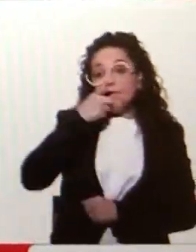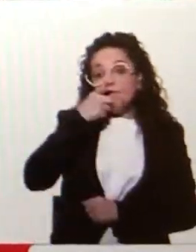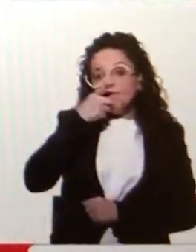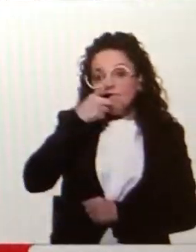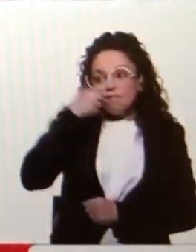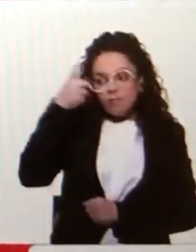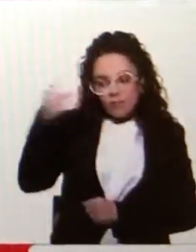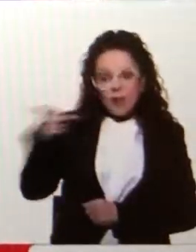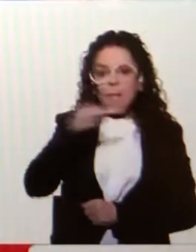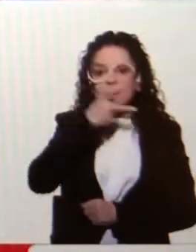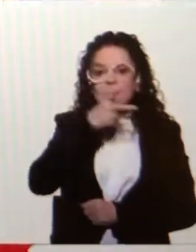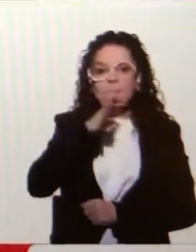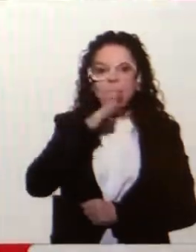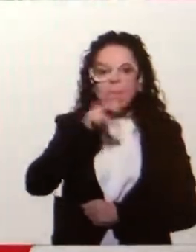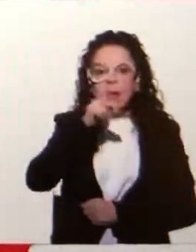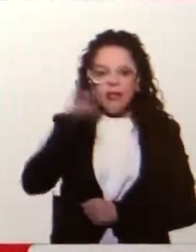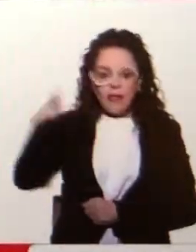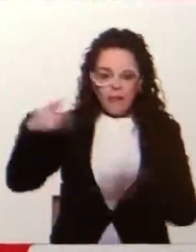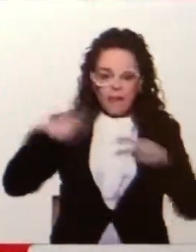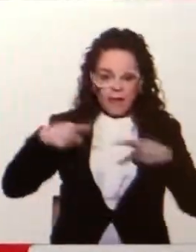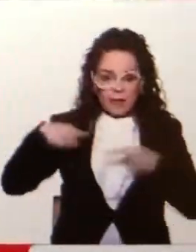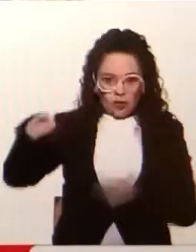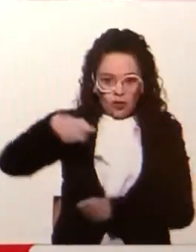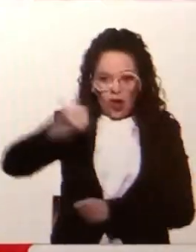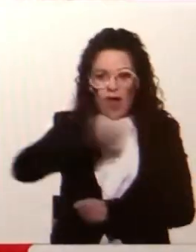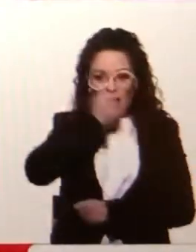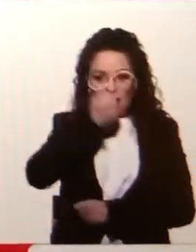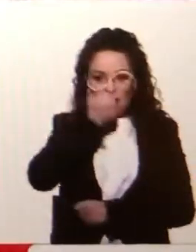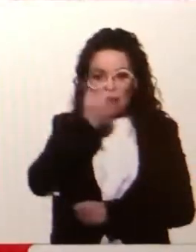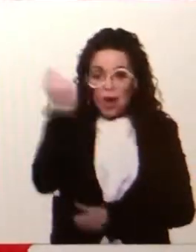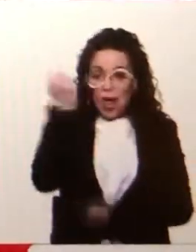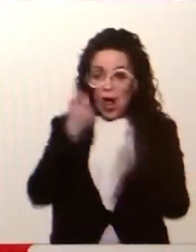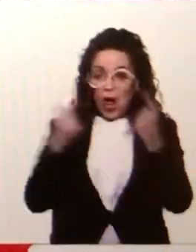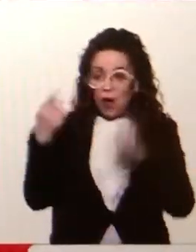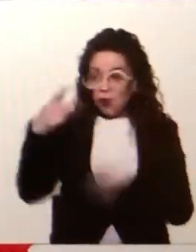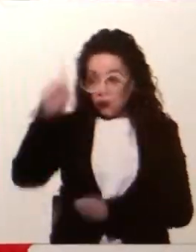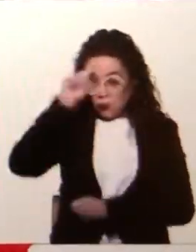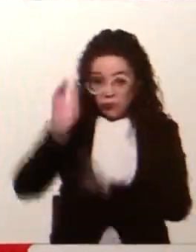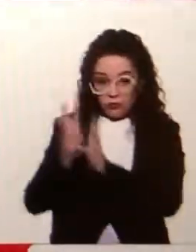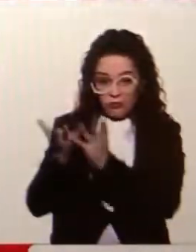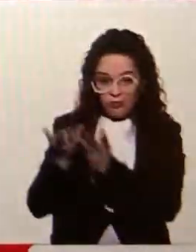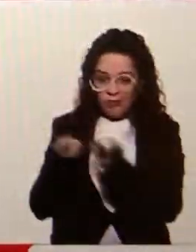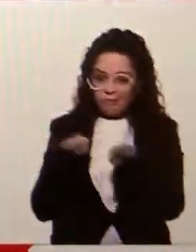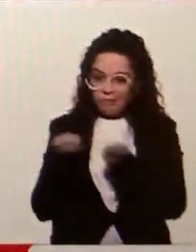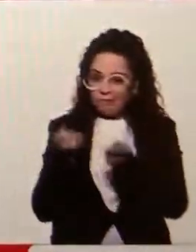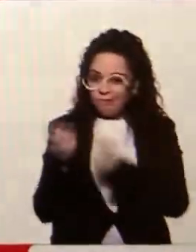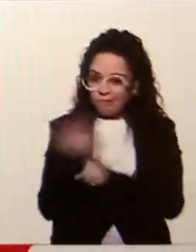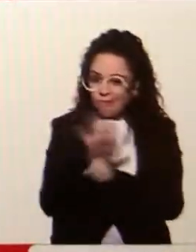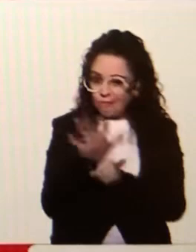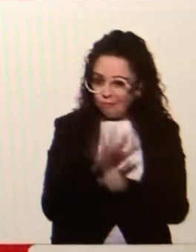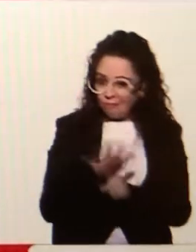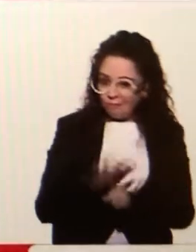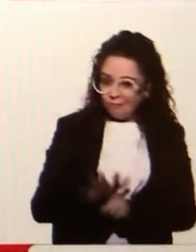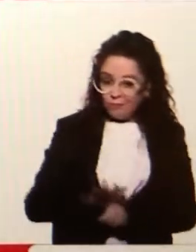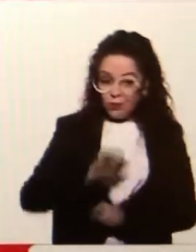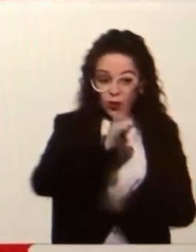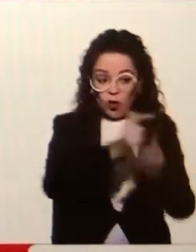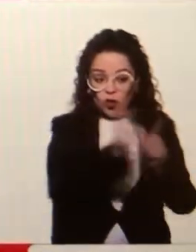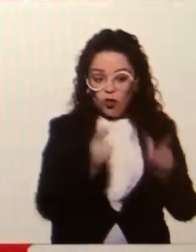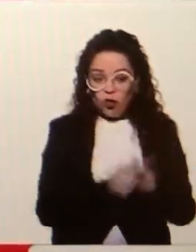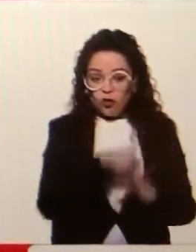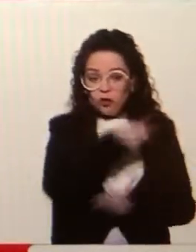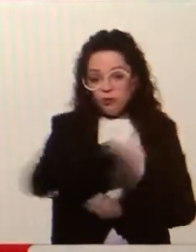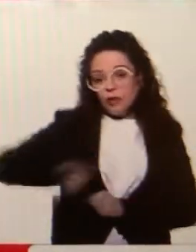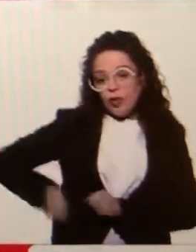Iguala que iban a utilizar los muchachos para trasladarse a la Ciudad de México previo a